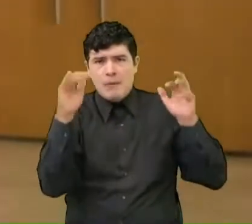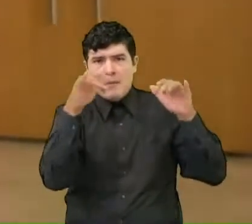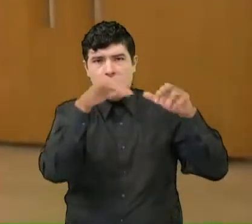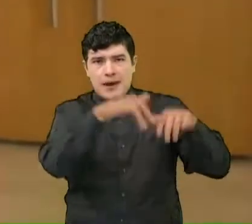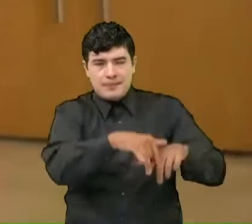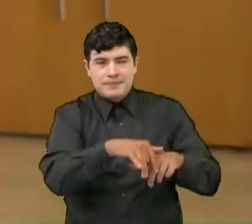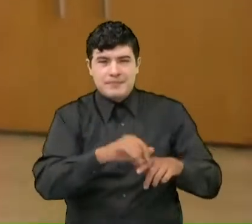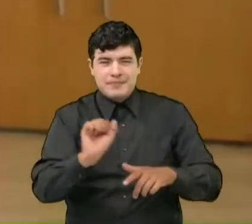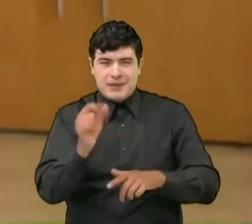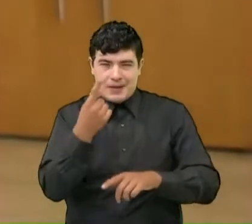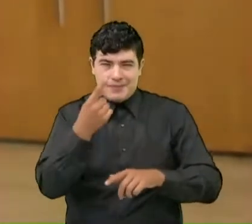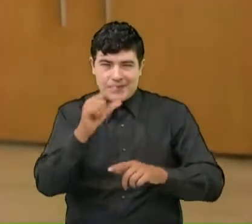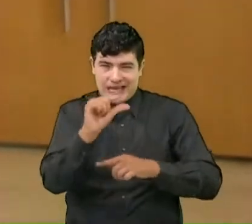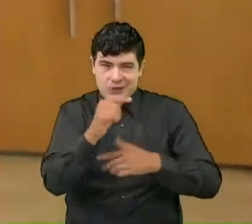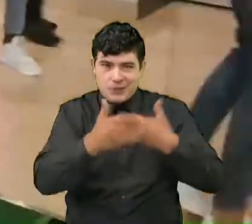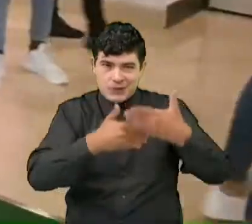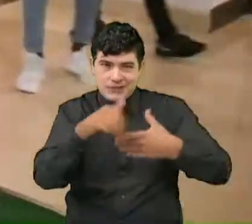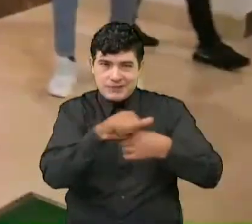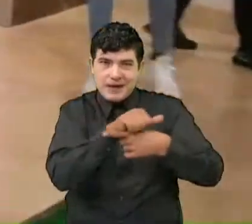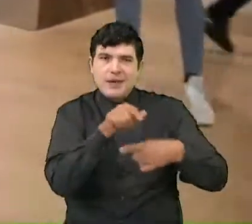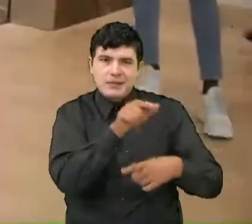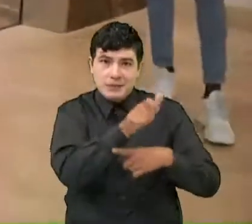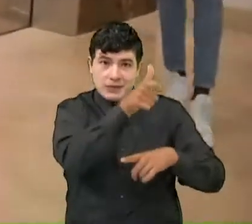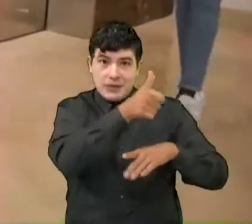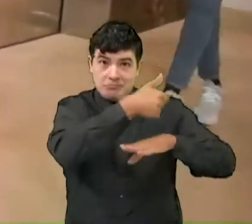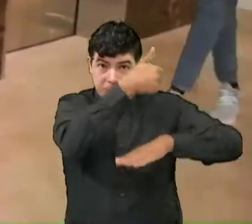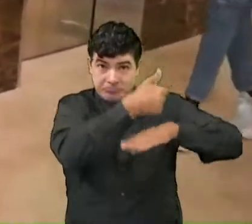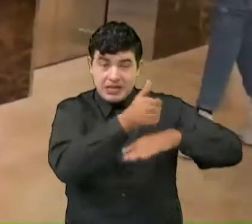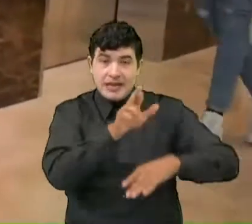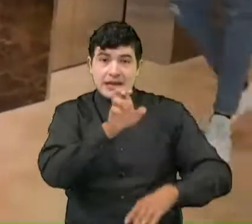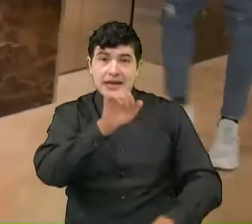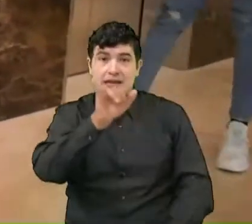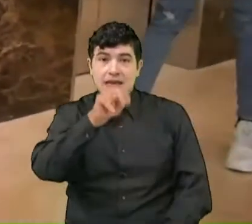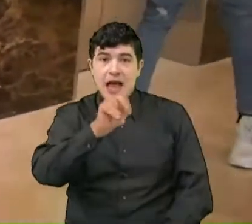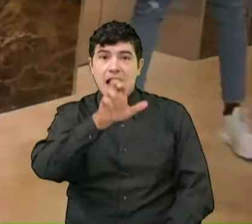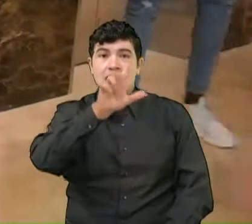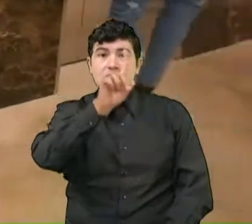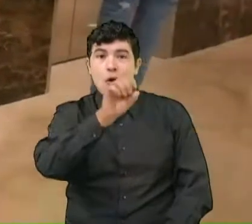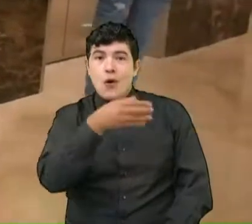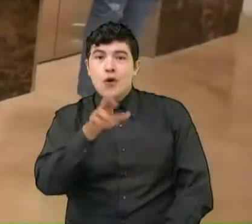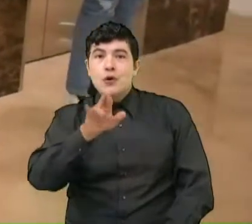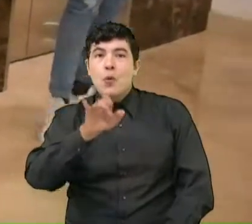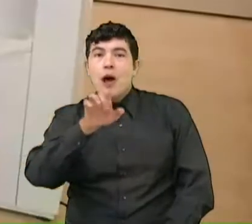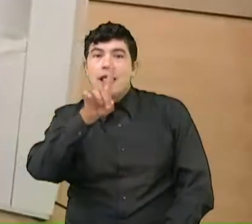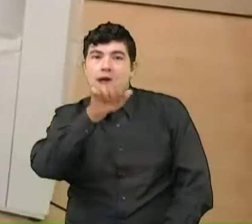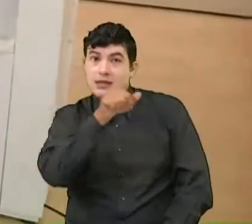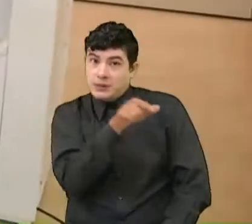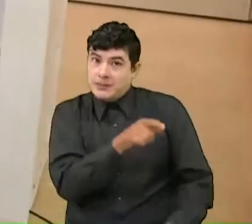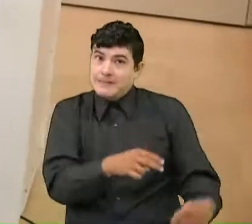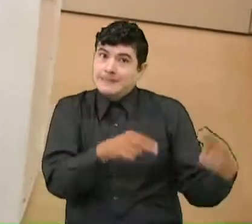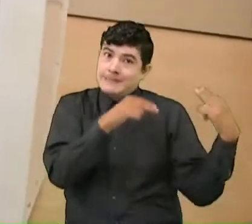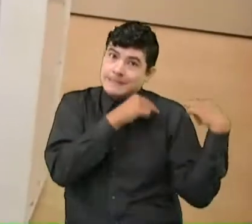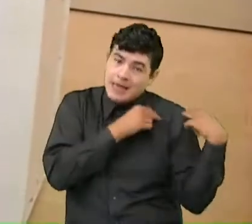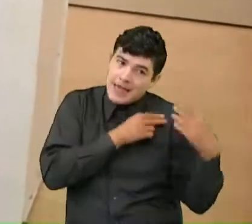primer microciclo de esta selección de Reinaldo Rueda que conduce al camino de Qatar